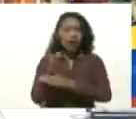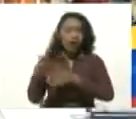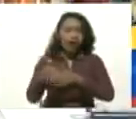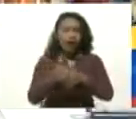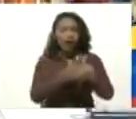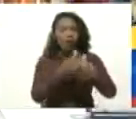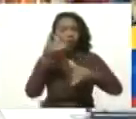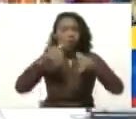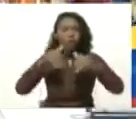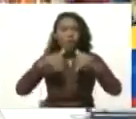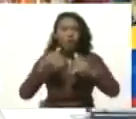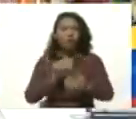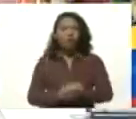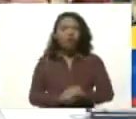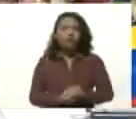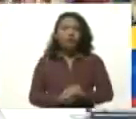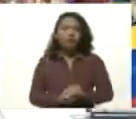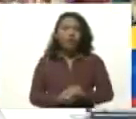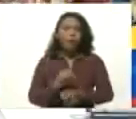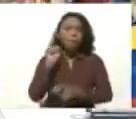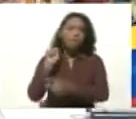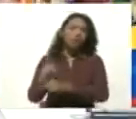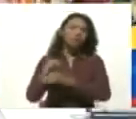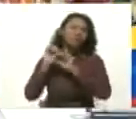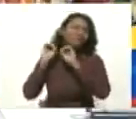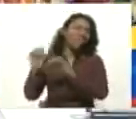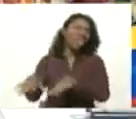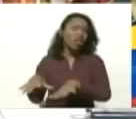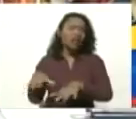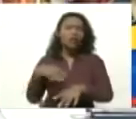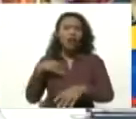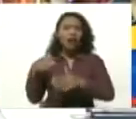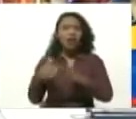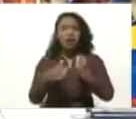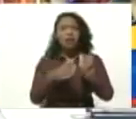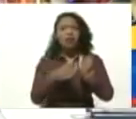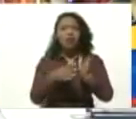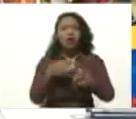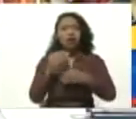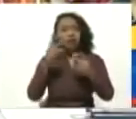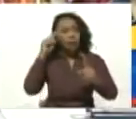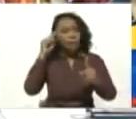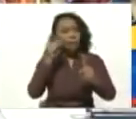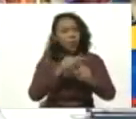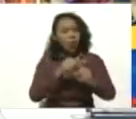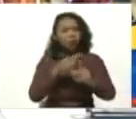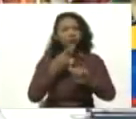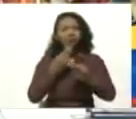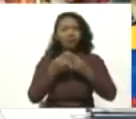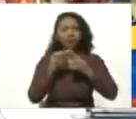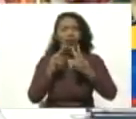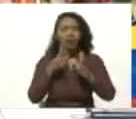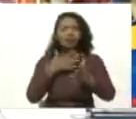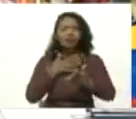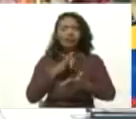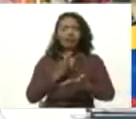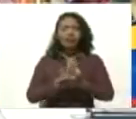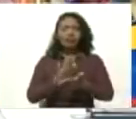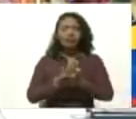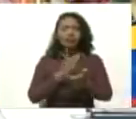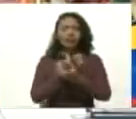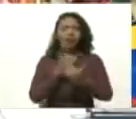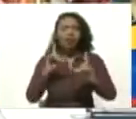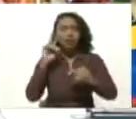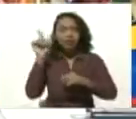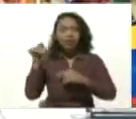electoral, abandonar el camino insurreccional y dedicarnos al camino pacífico, democrático, electoral. Fue